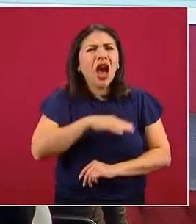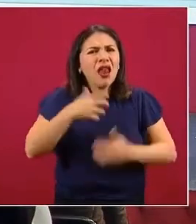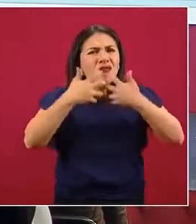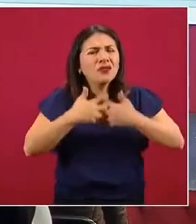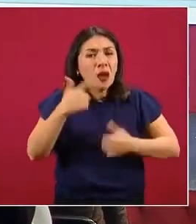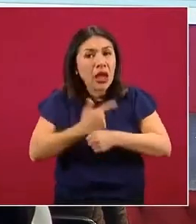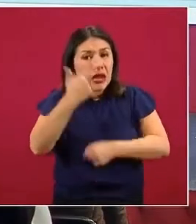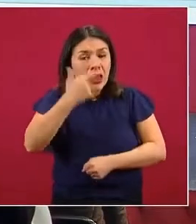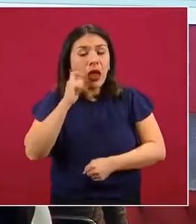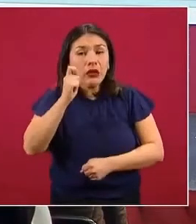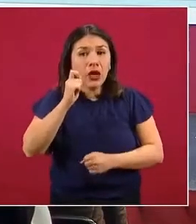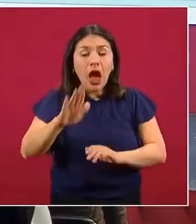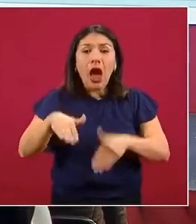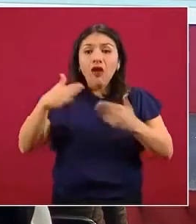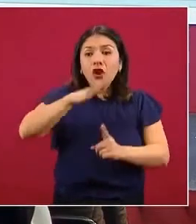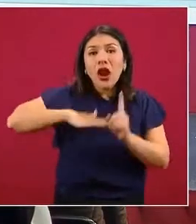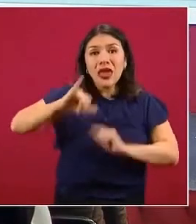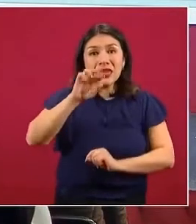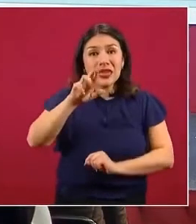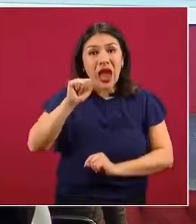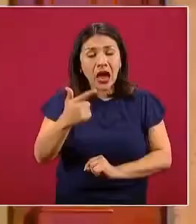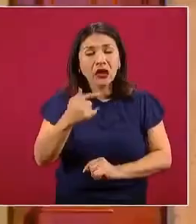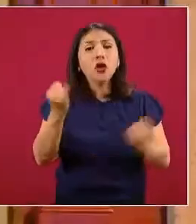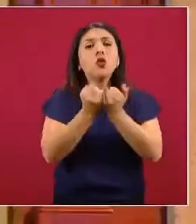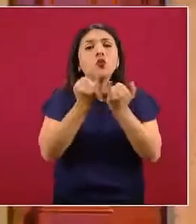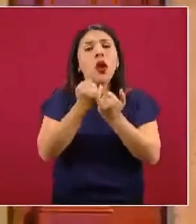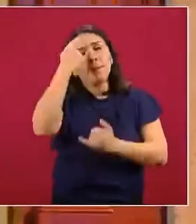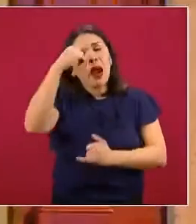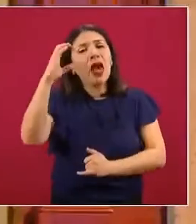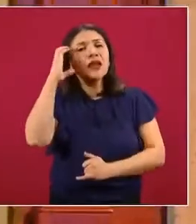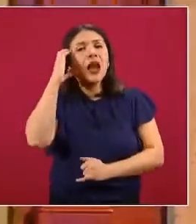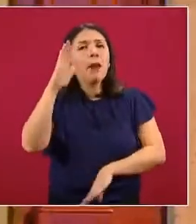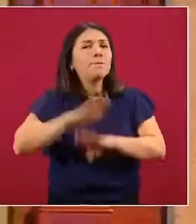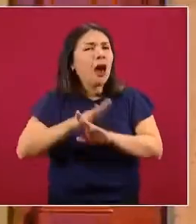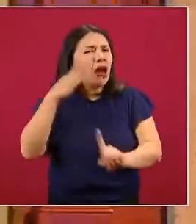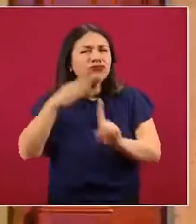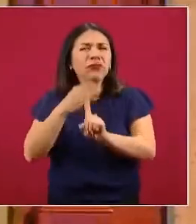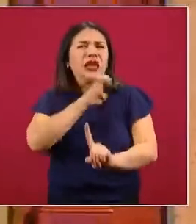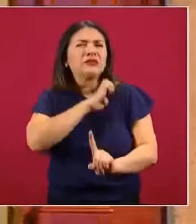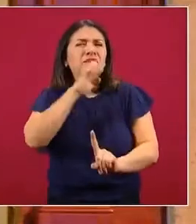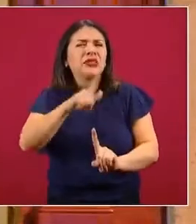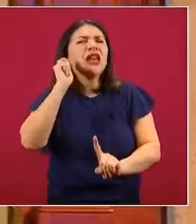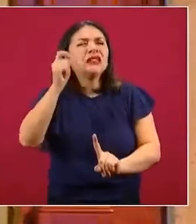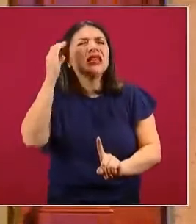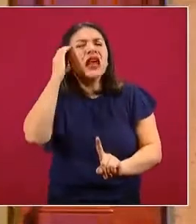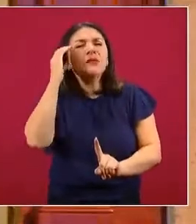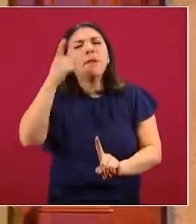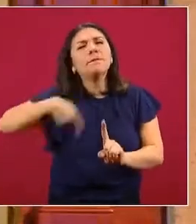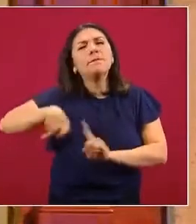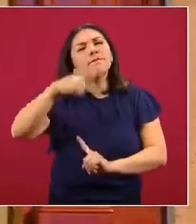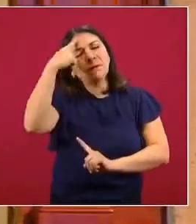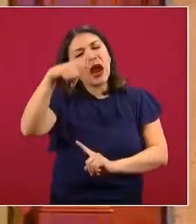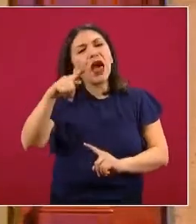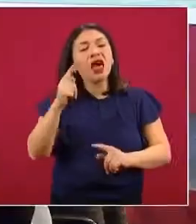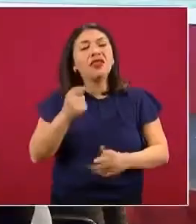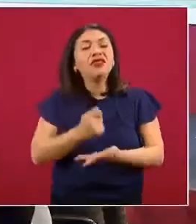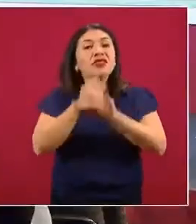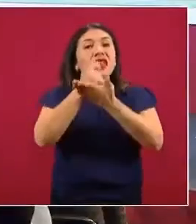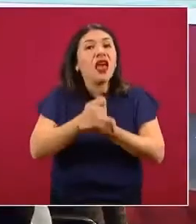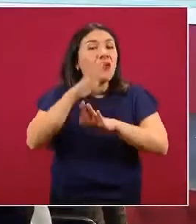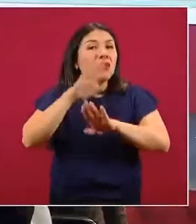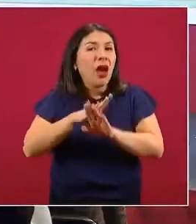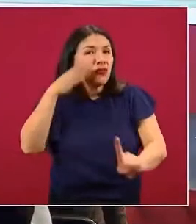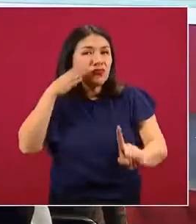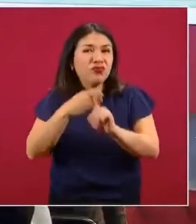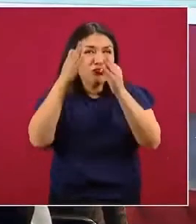que es el ambiente general de las IRAG como también de las camas más especializadas, que son aquellas que están en terapias